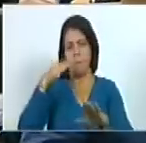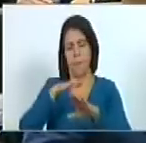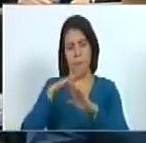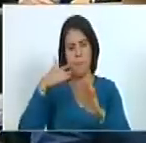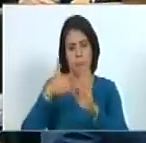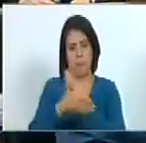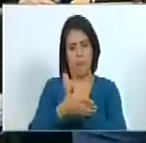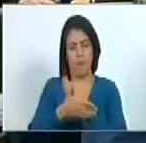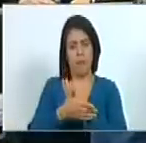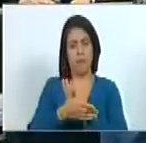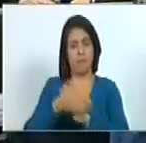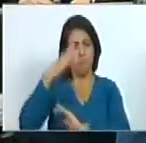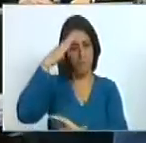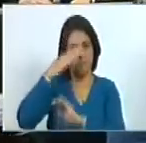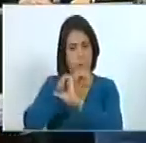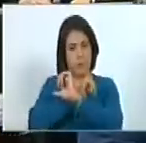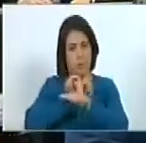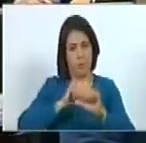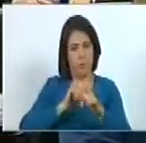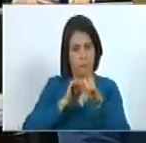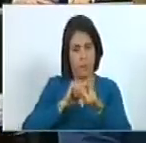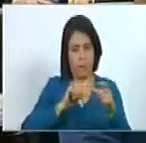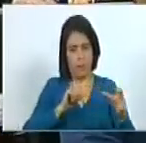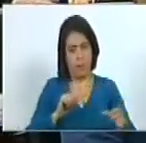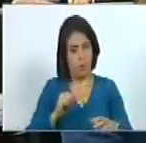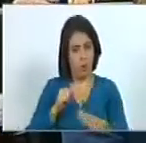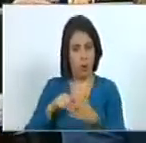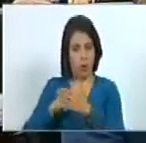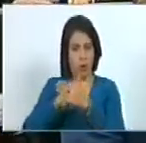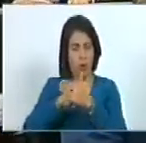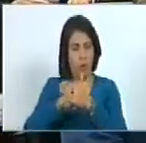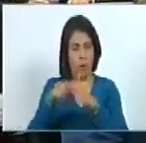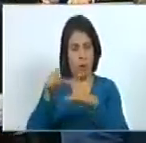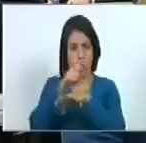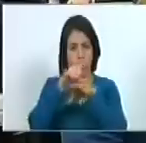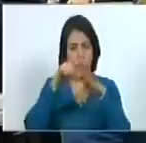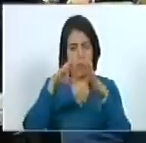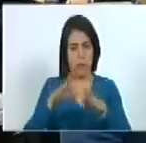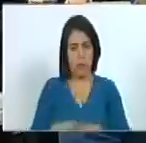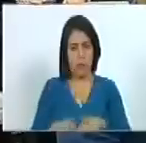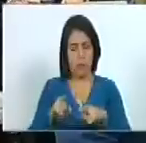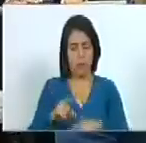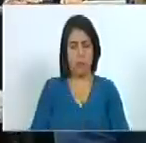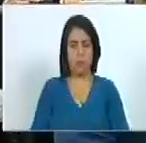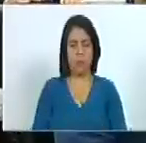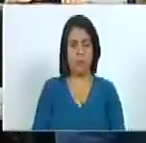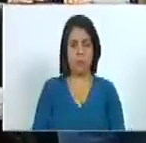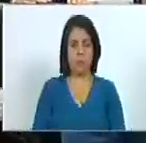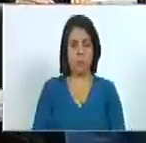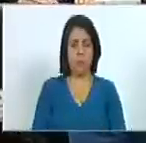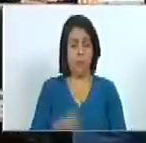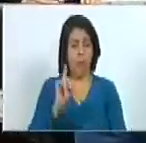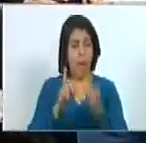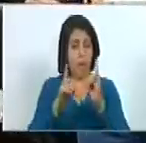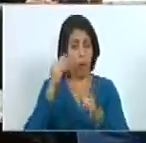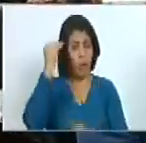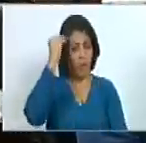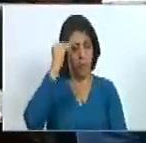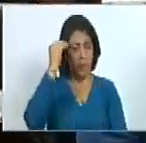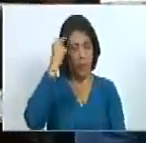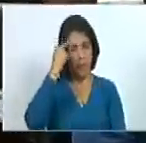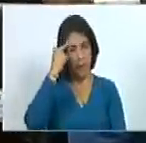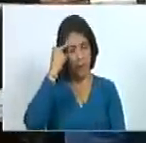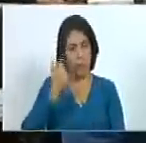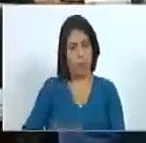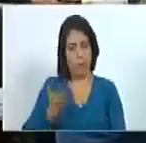la victoria cívico-militar sobre el intento fallido de golpe de Estado de esa fecha. Algunas reflexiones es